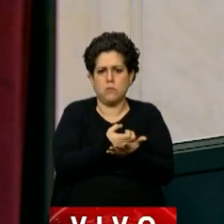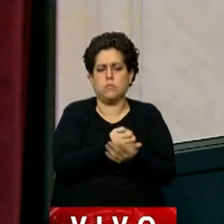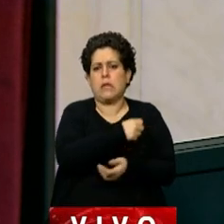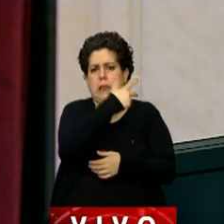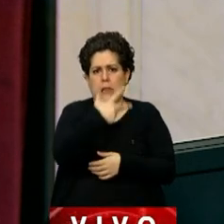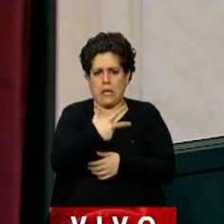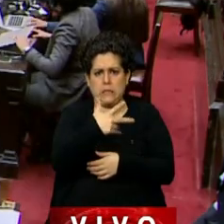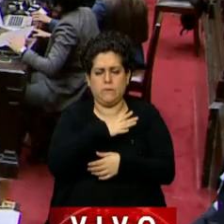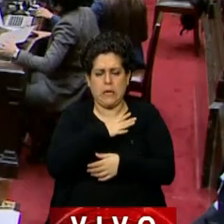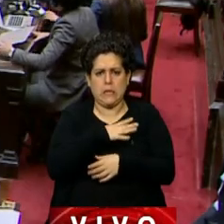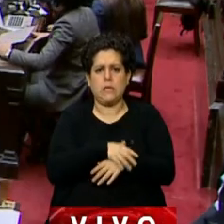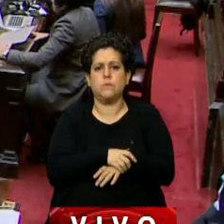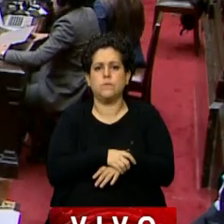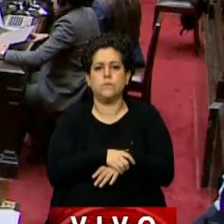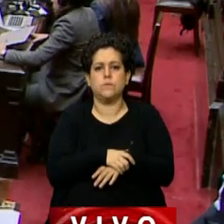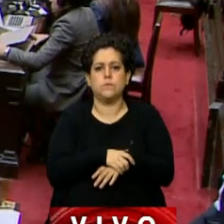3,